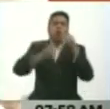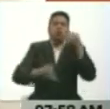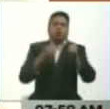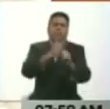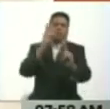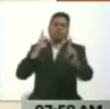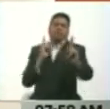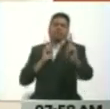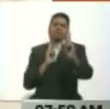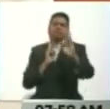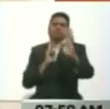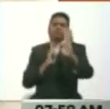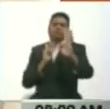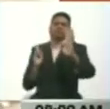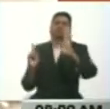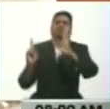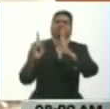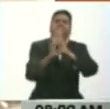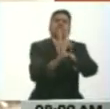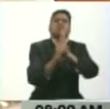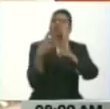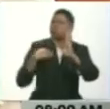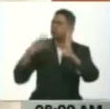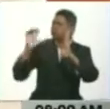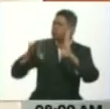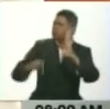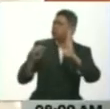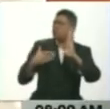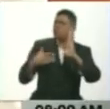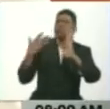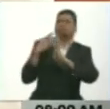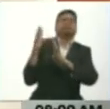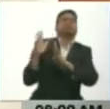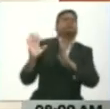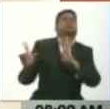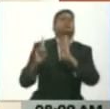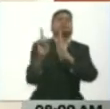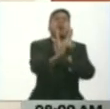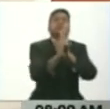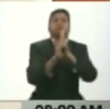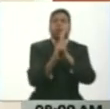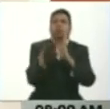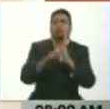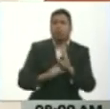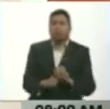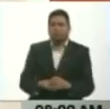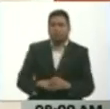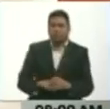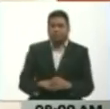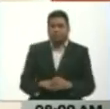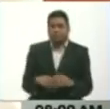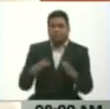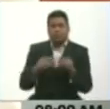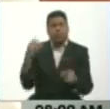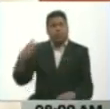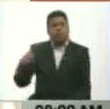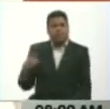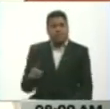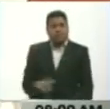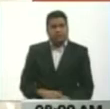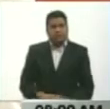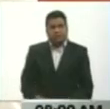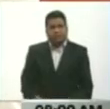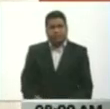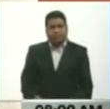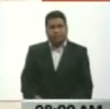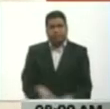mafias se apoderan para que el Estado pueda actuar allí, porque estamos hablando de una garantía actuar del derecho cómo está actuando. Cómo